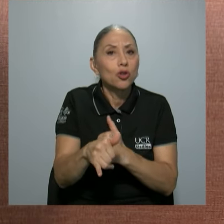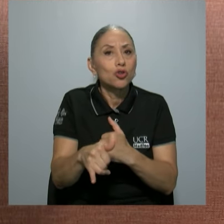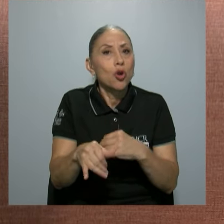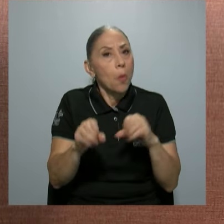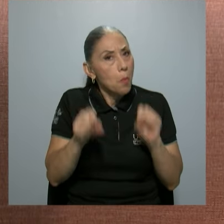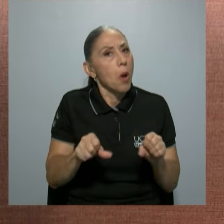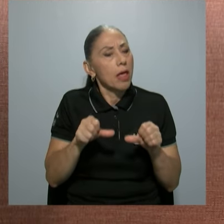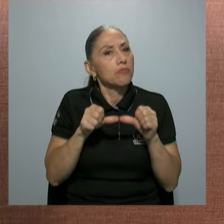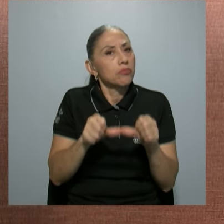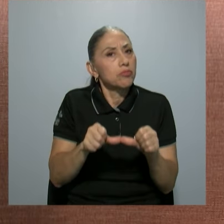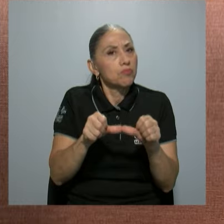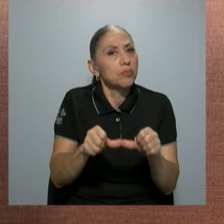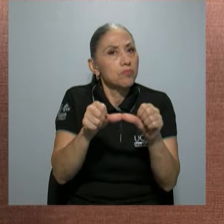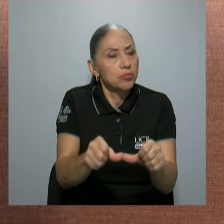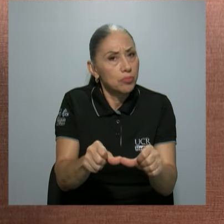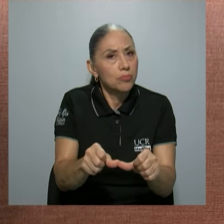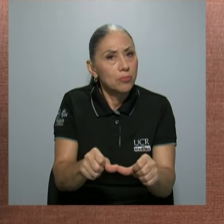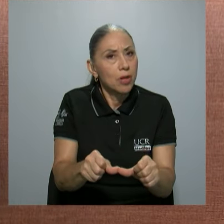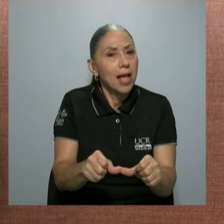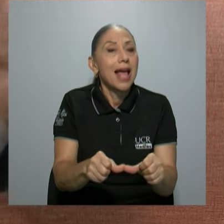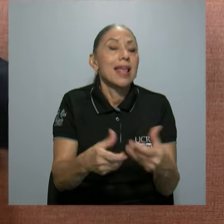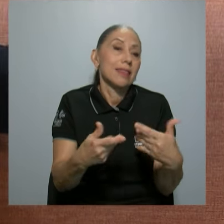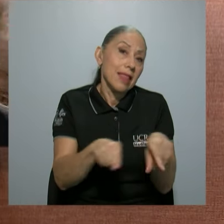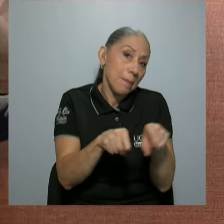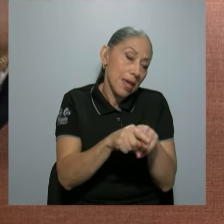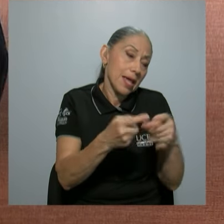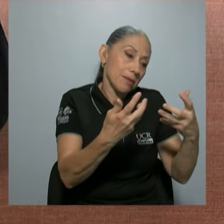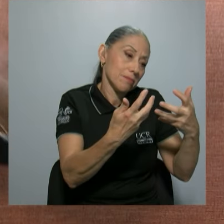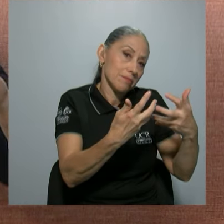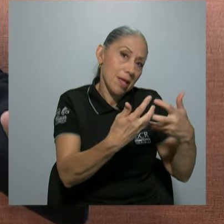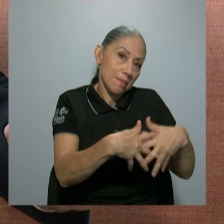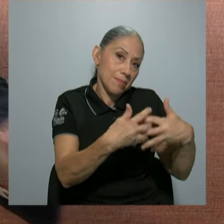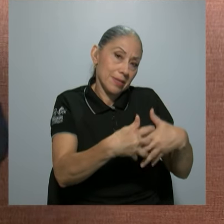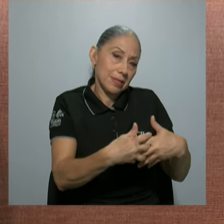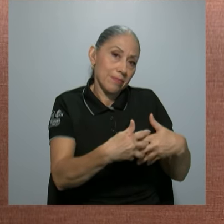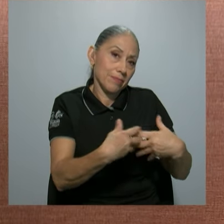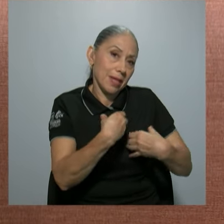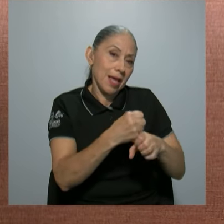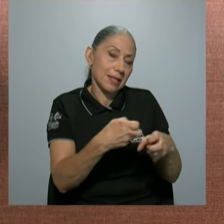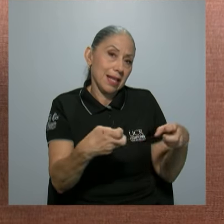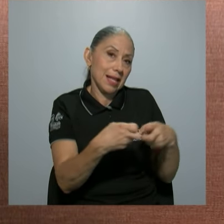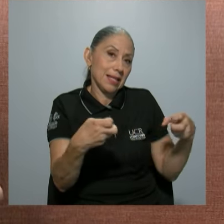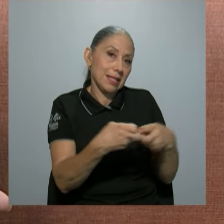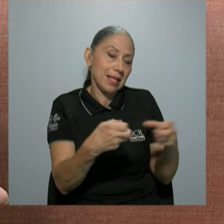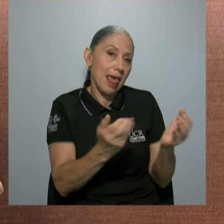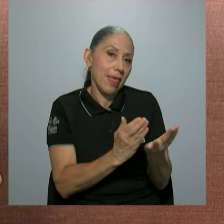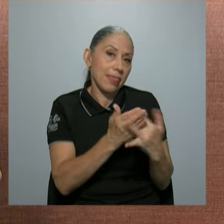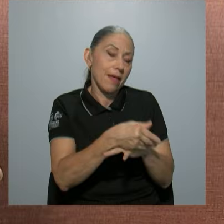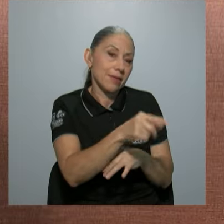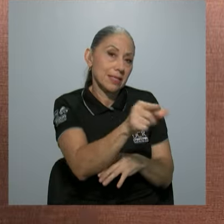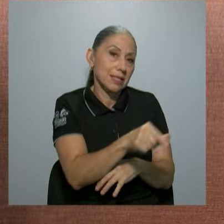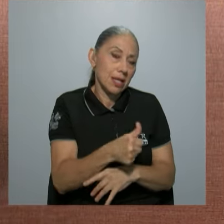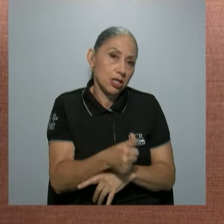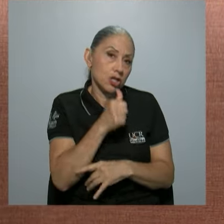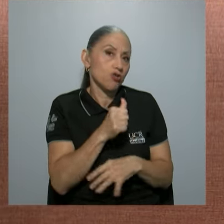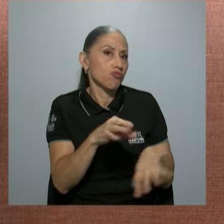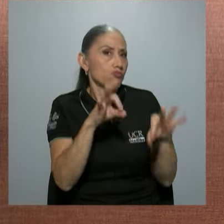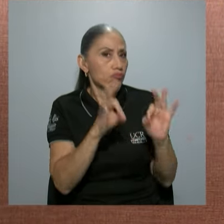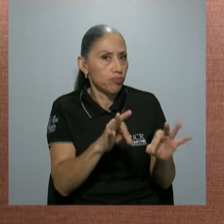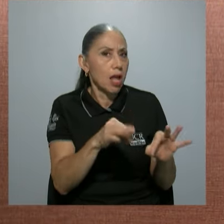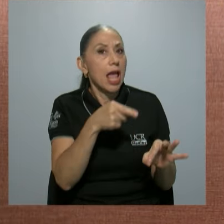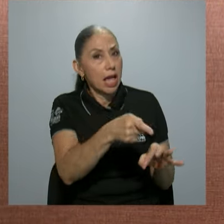sostenibles también a pequeña escala la hidroeléctrica, que en eso nos detuvimos y éramos muy buenos en hidroeléctrica, que es energía